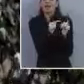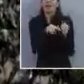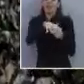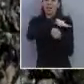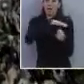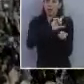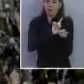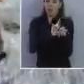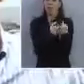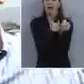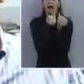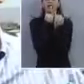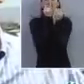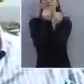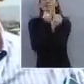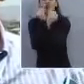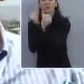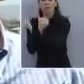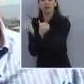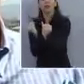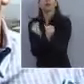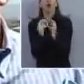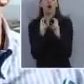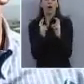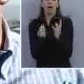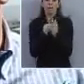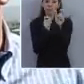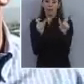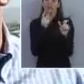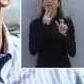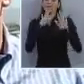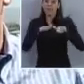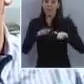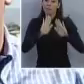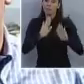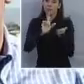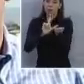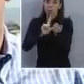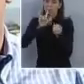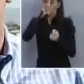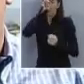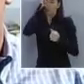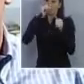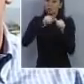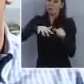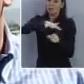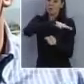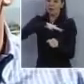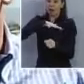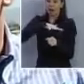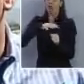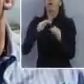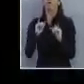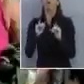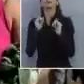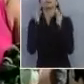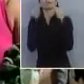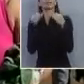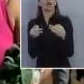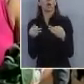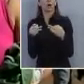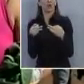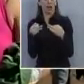para poder informarse. Vamos a tratar de que la mayor cantidad de gente siga viviendo en sus entornos, siga en sus lugares, pero también a la vez que lo haga con seguridad.